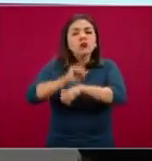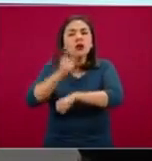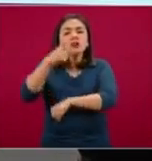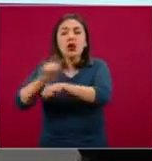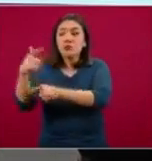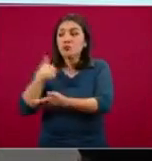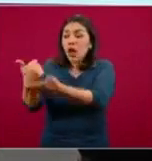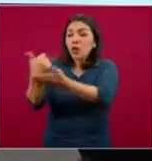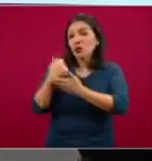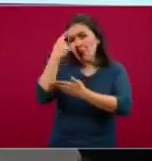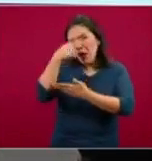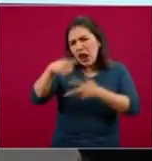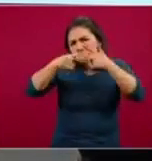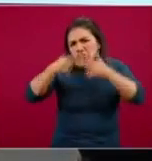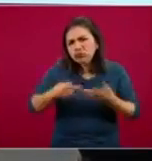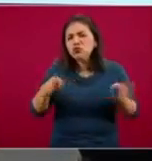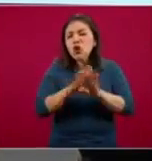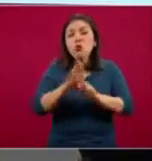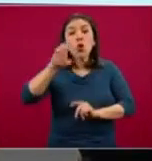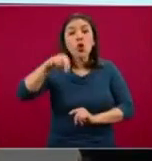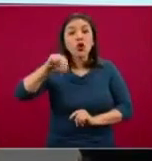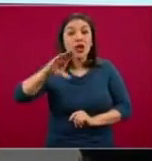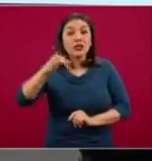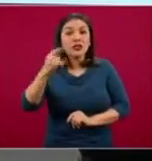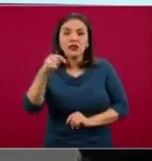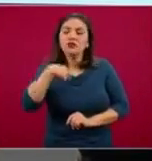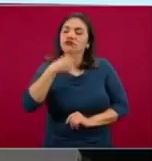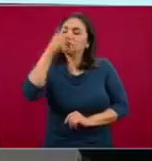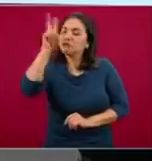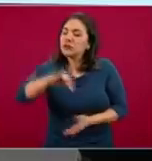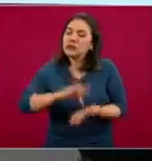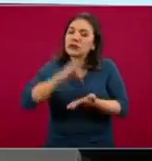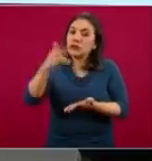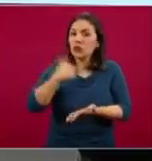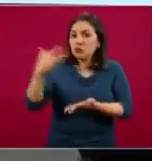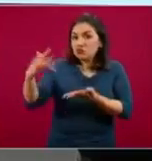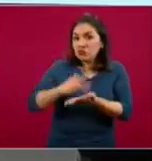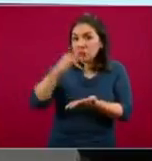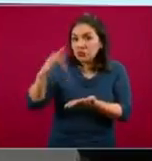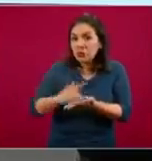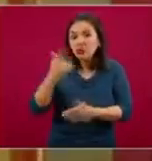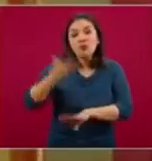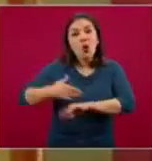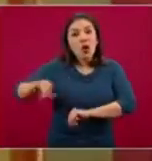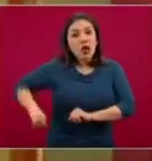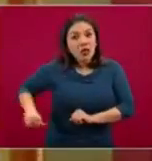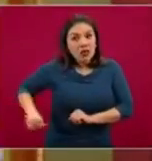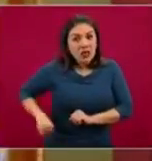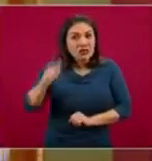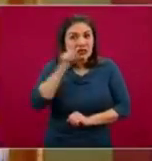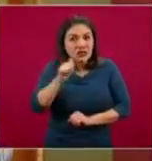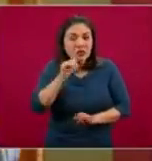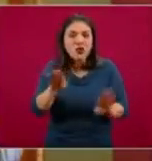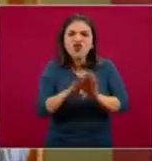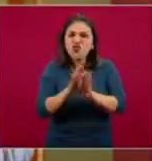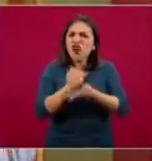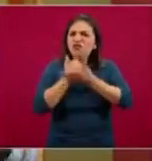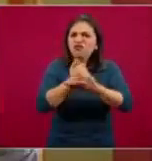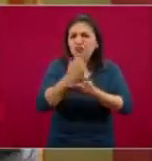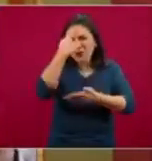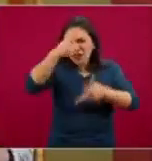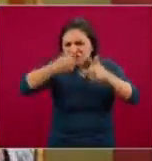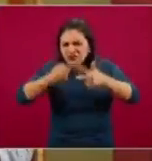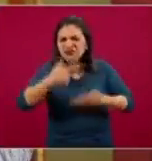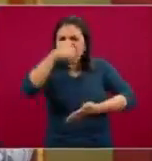calcular desde el CONACYT, a quien agradecemos muchísimo su apoyo y su interés en hacer estas estimaciones,